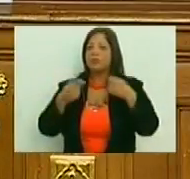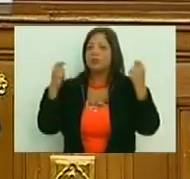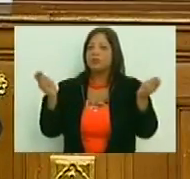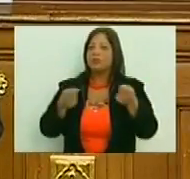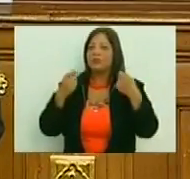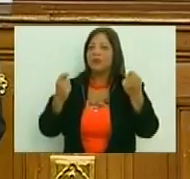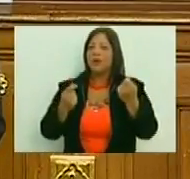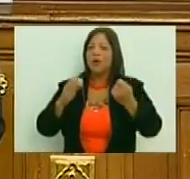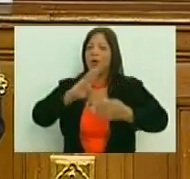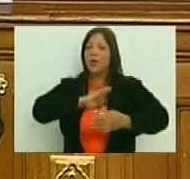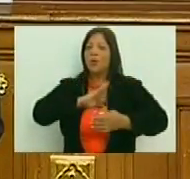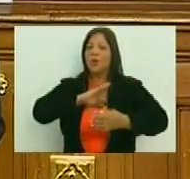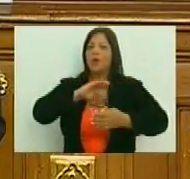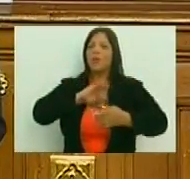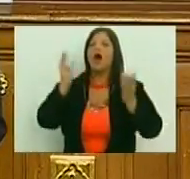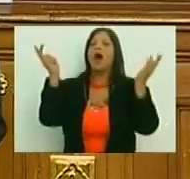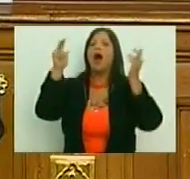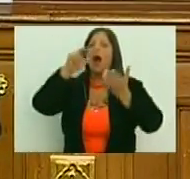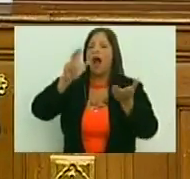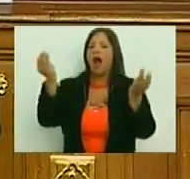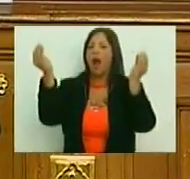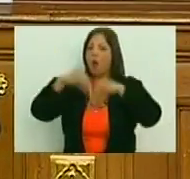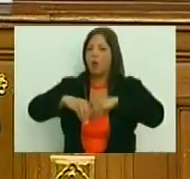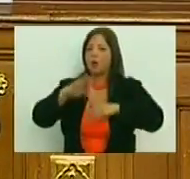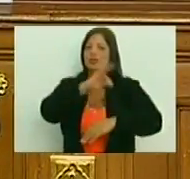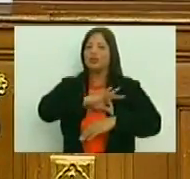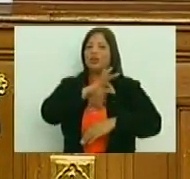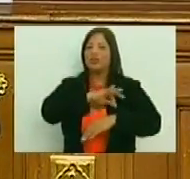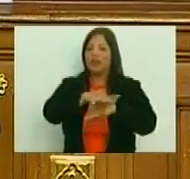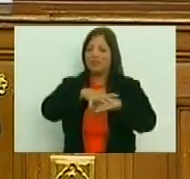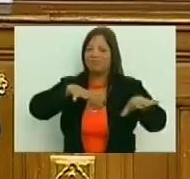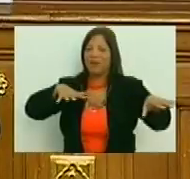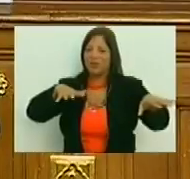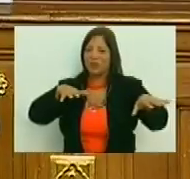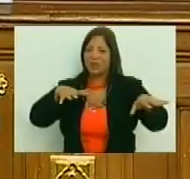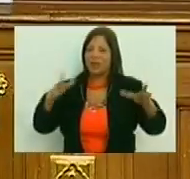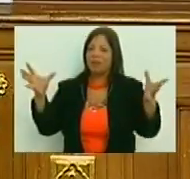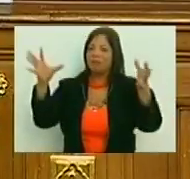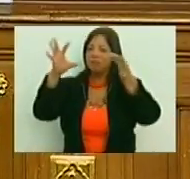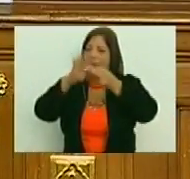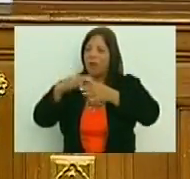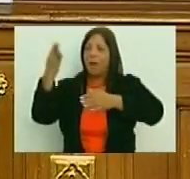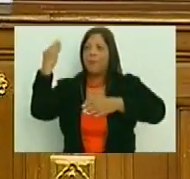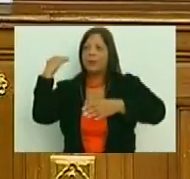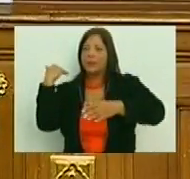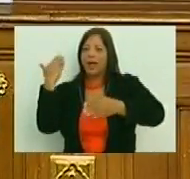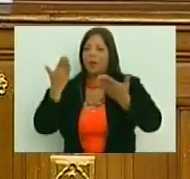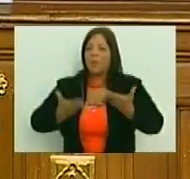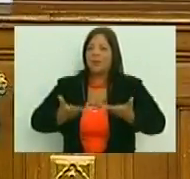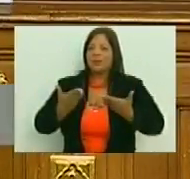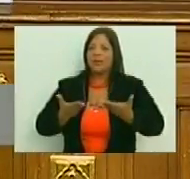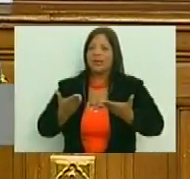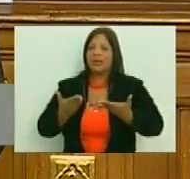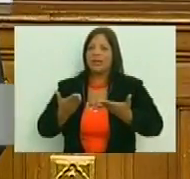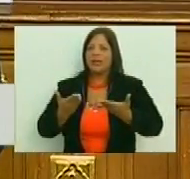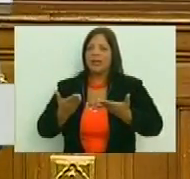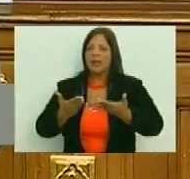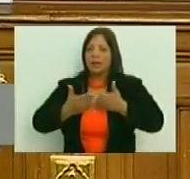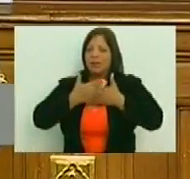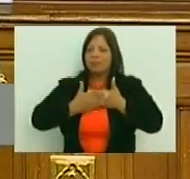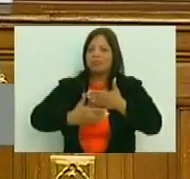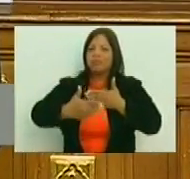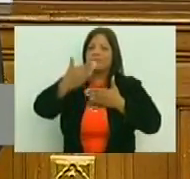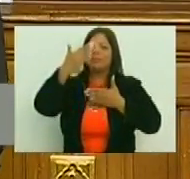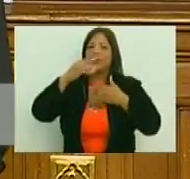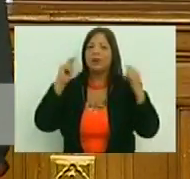impulso inherente al acuerdo social fundamental, donde se entrelazan pasado y presente para el